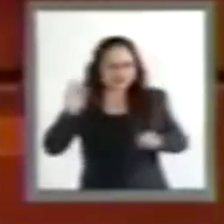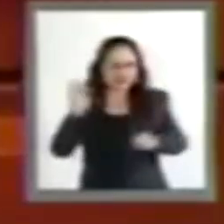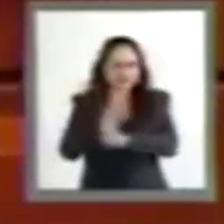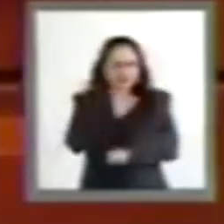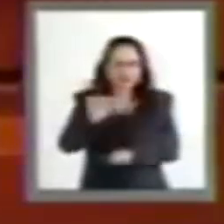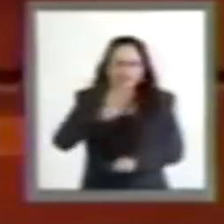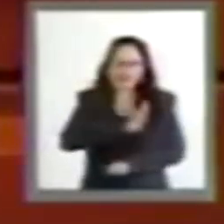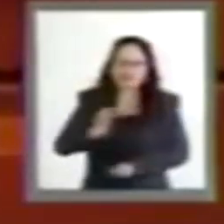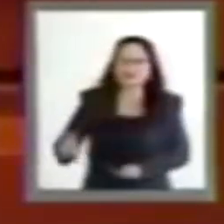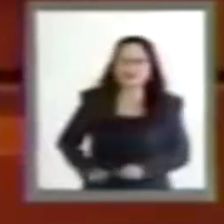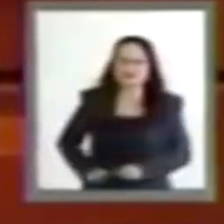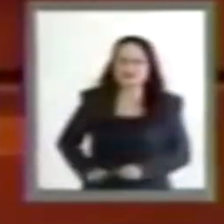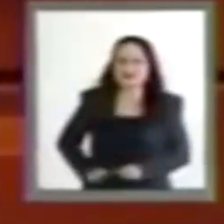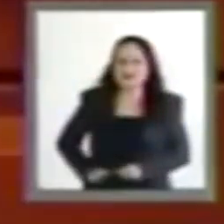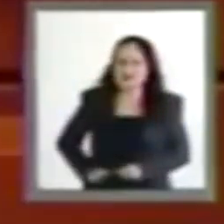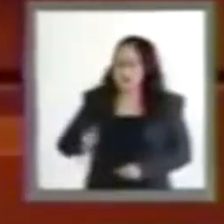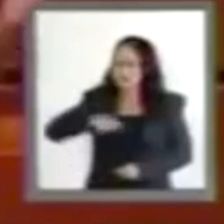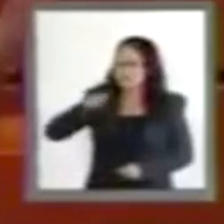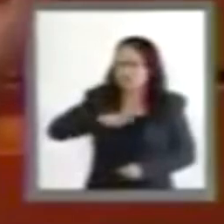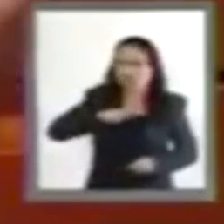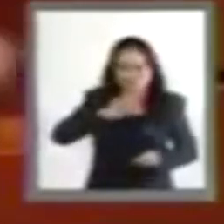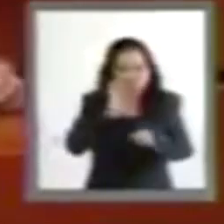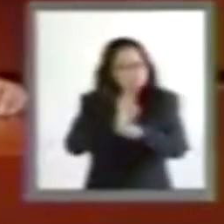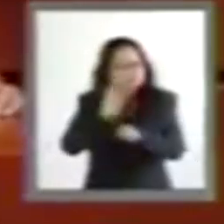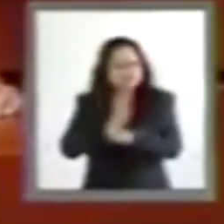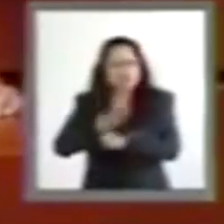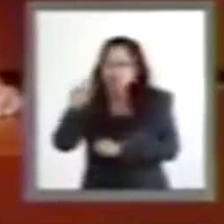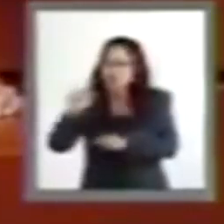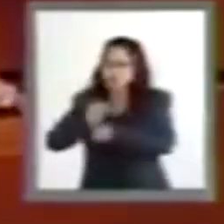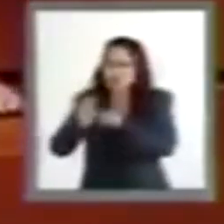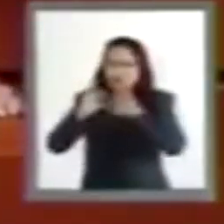presidente como en ningún otro país del mundo. Y dado los poderes